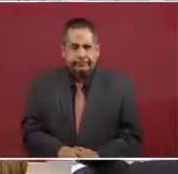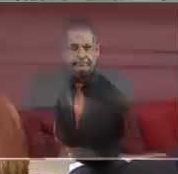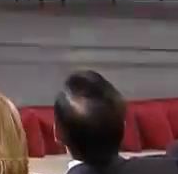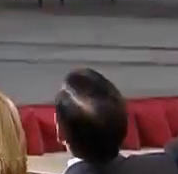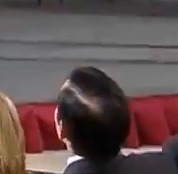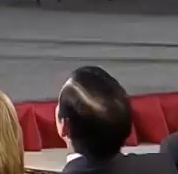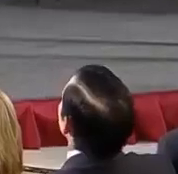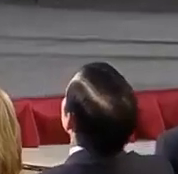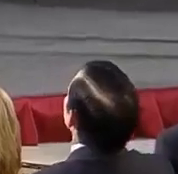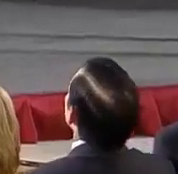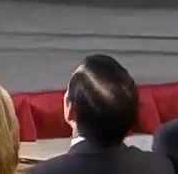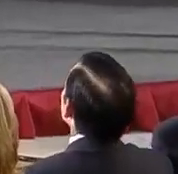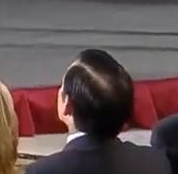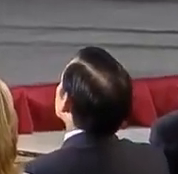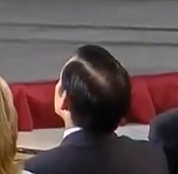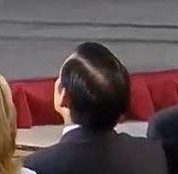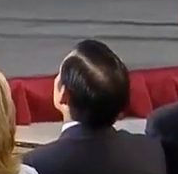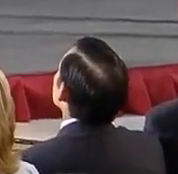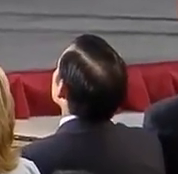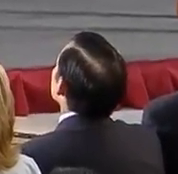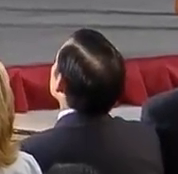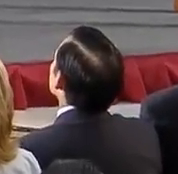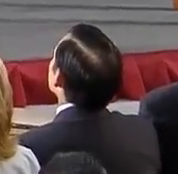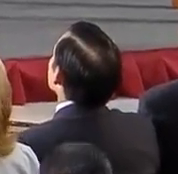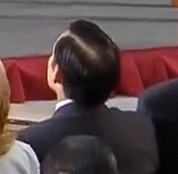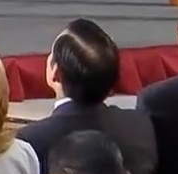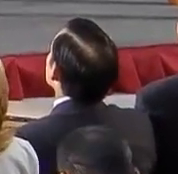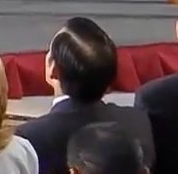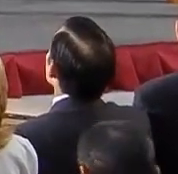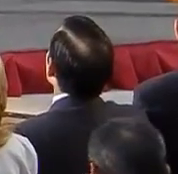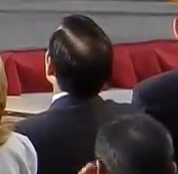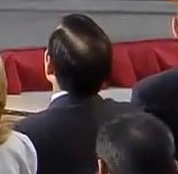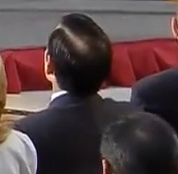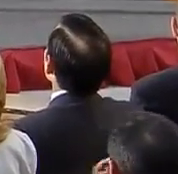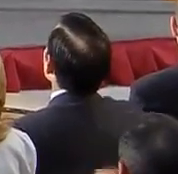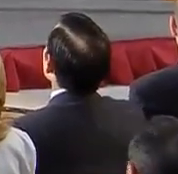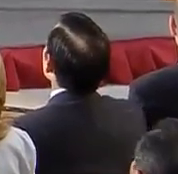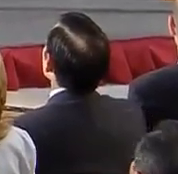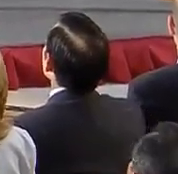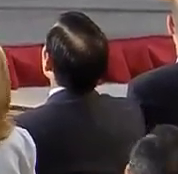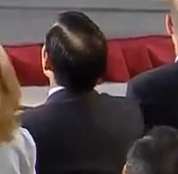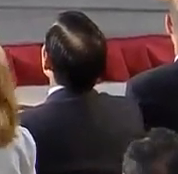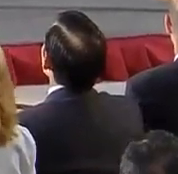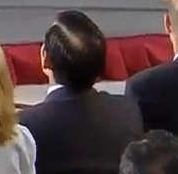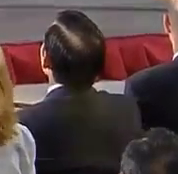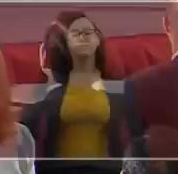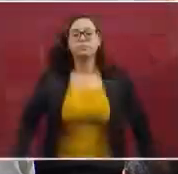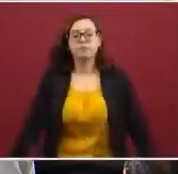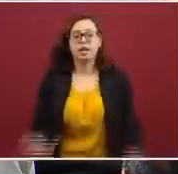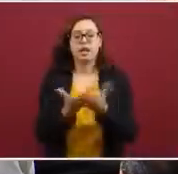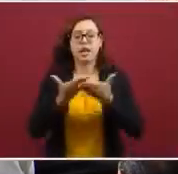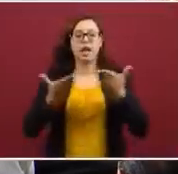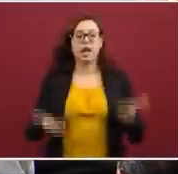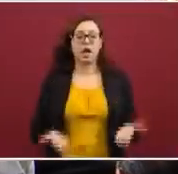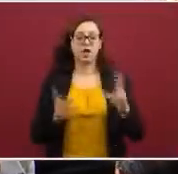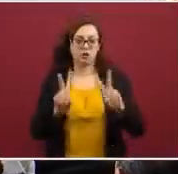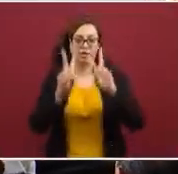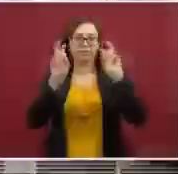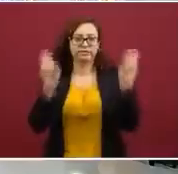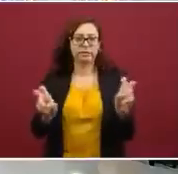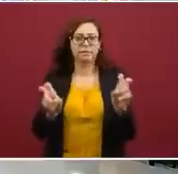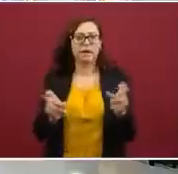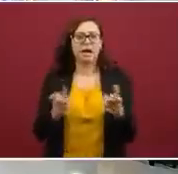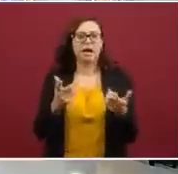Y ahora abrimos lo de el quién es quién en Express de los